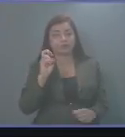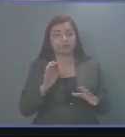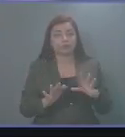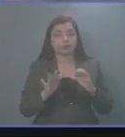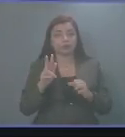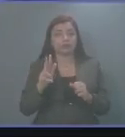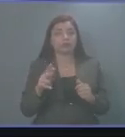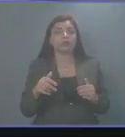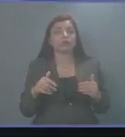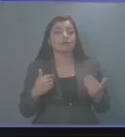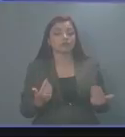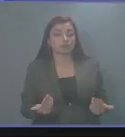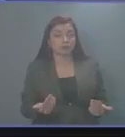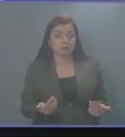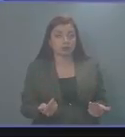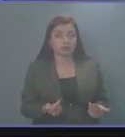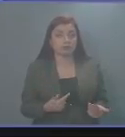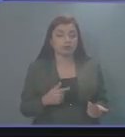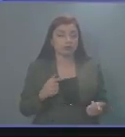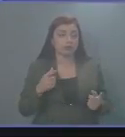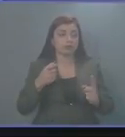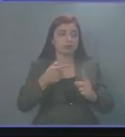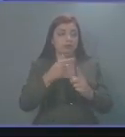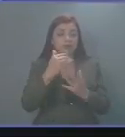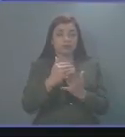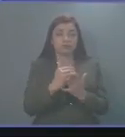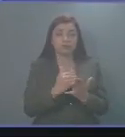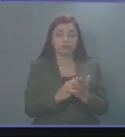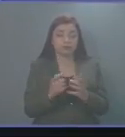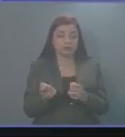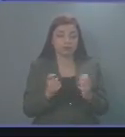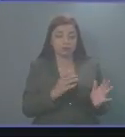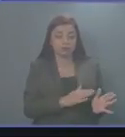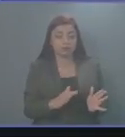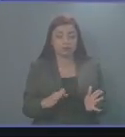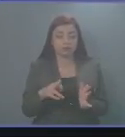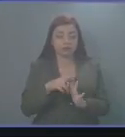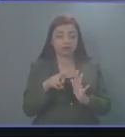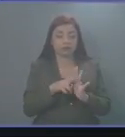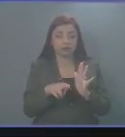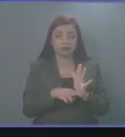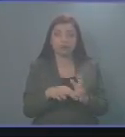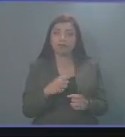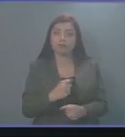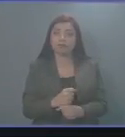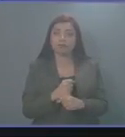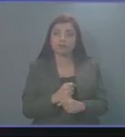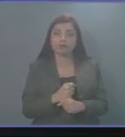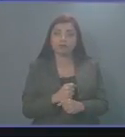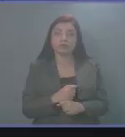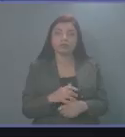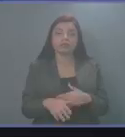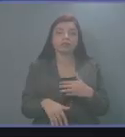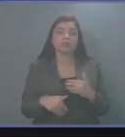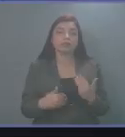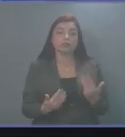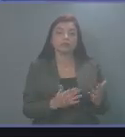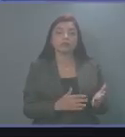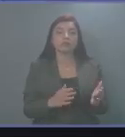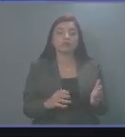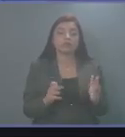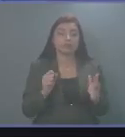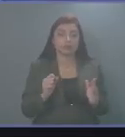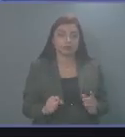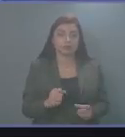14 de octubre del 2013, tiene como objeto regular el registro de garantías mobiliarias, así como